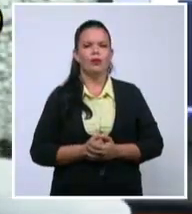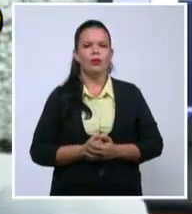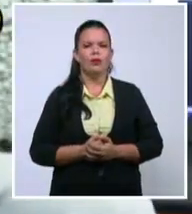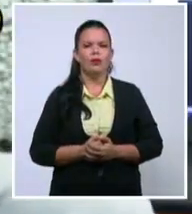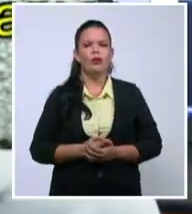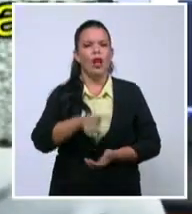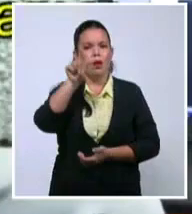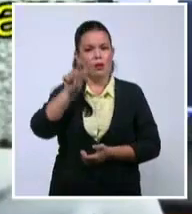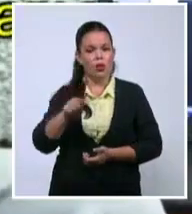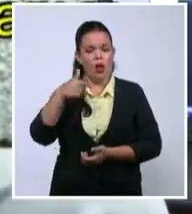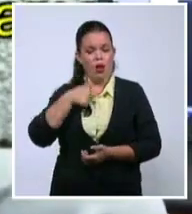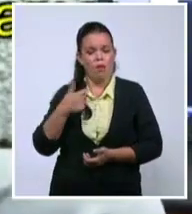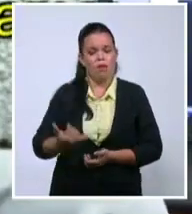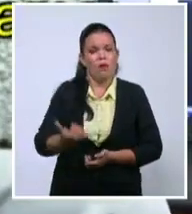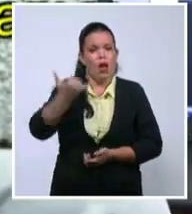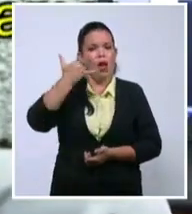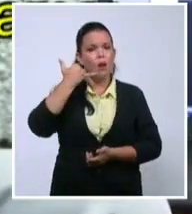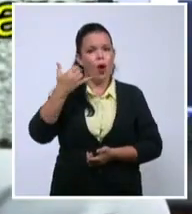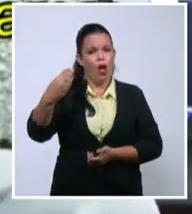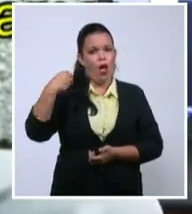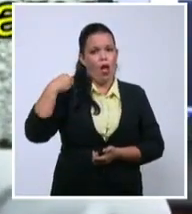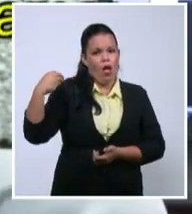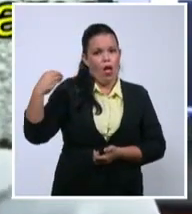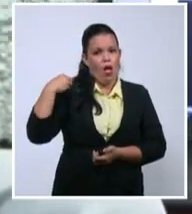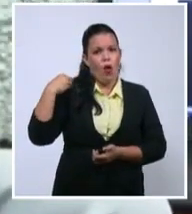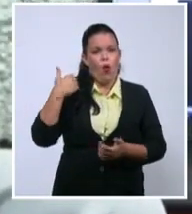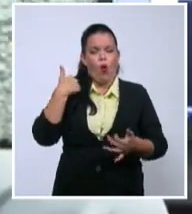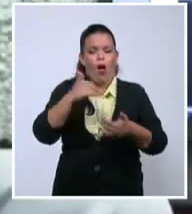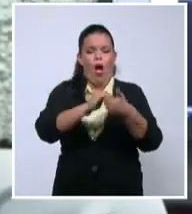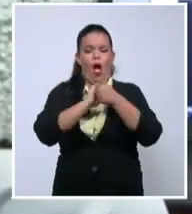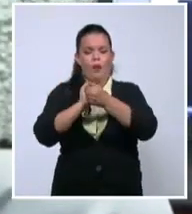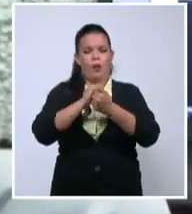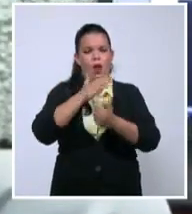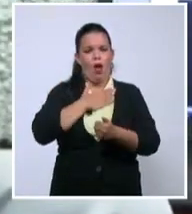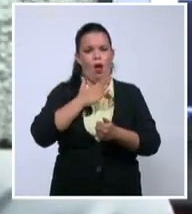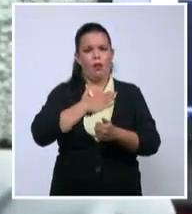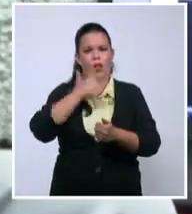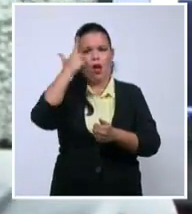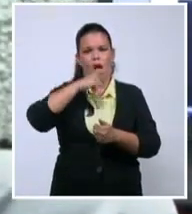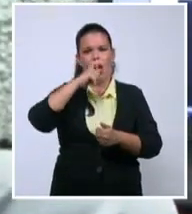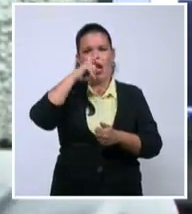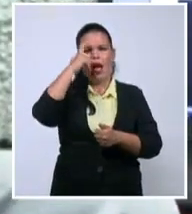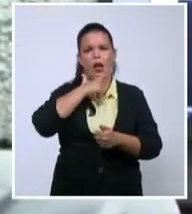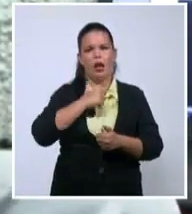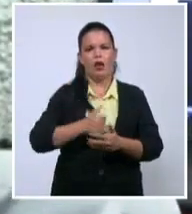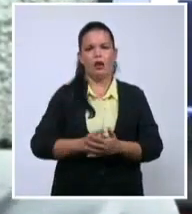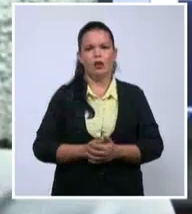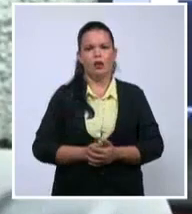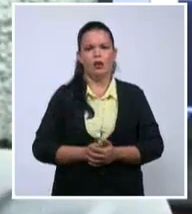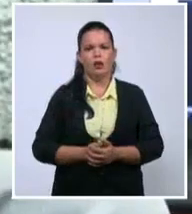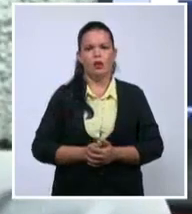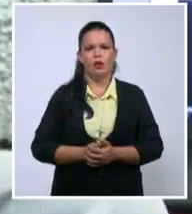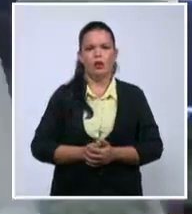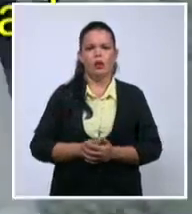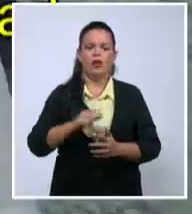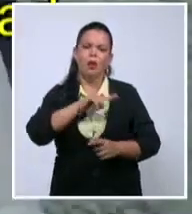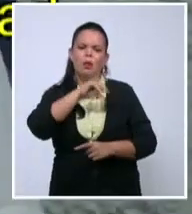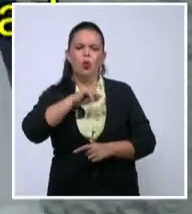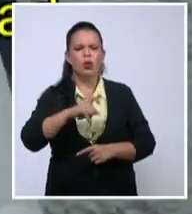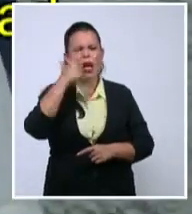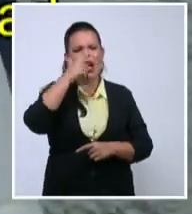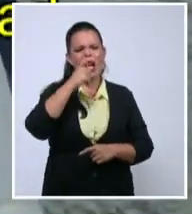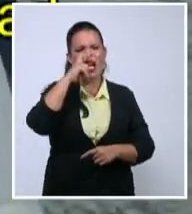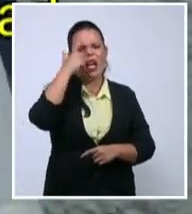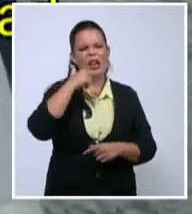llamó a mí en inicio fue una amiga mía que se llama Ana. ¿Ana qué? Ana, no sé, la había ido, le dicen Olema.